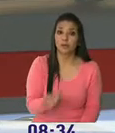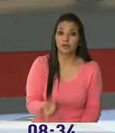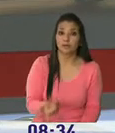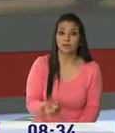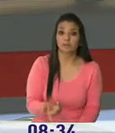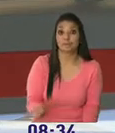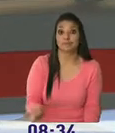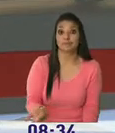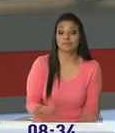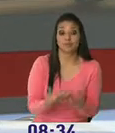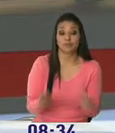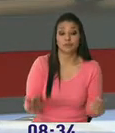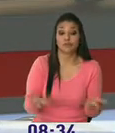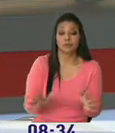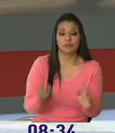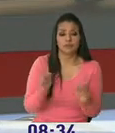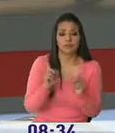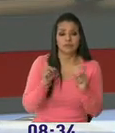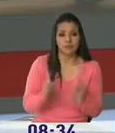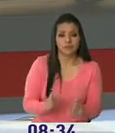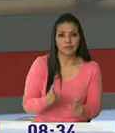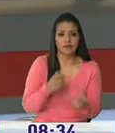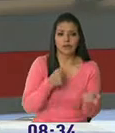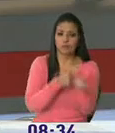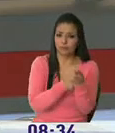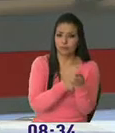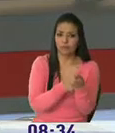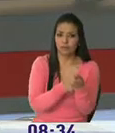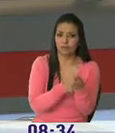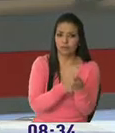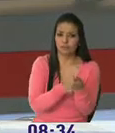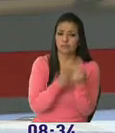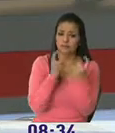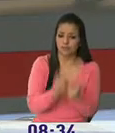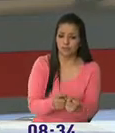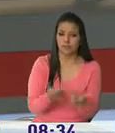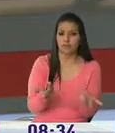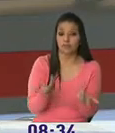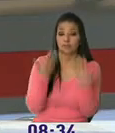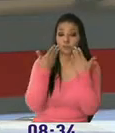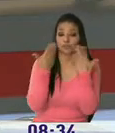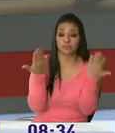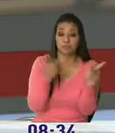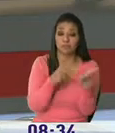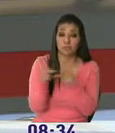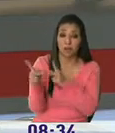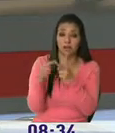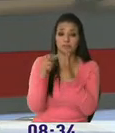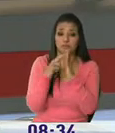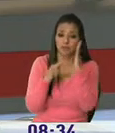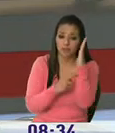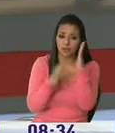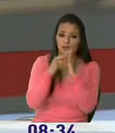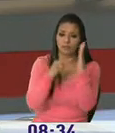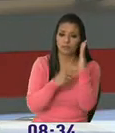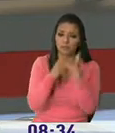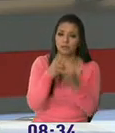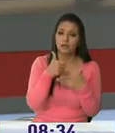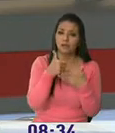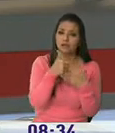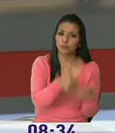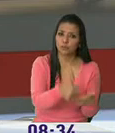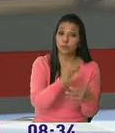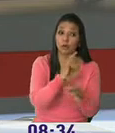al final no se soluciona nada. Entonces yo creo que se debe aplicar, debe existir, digo yo, reglamentos, ordenanzas para